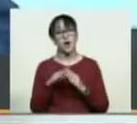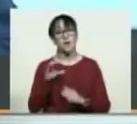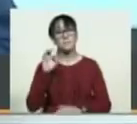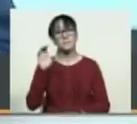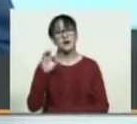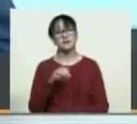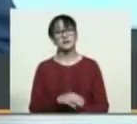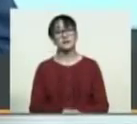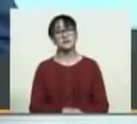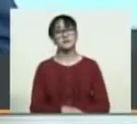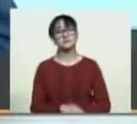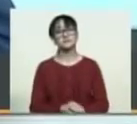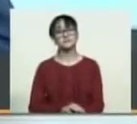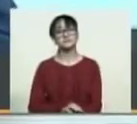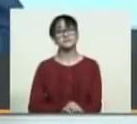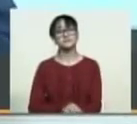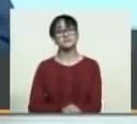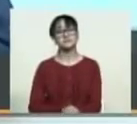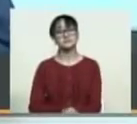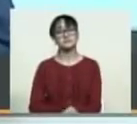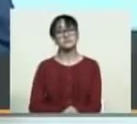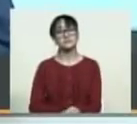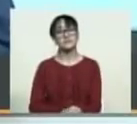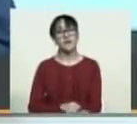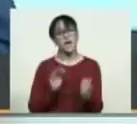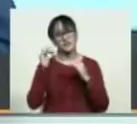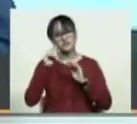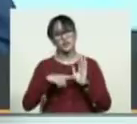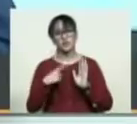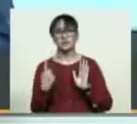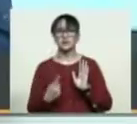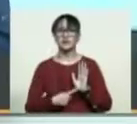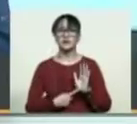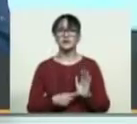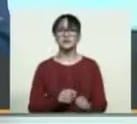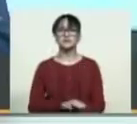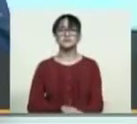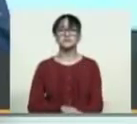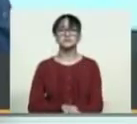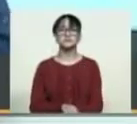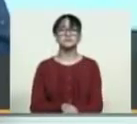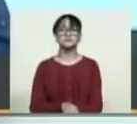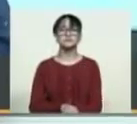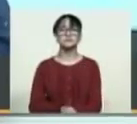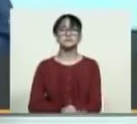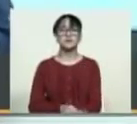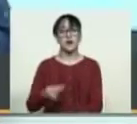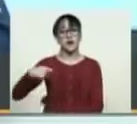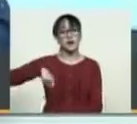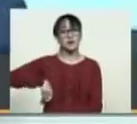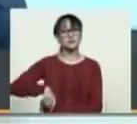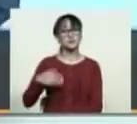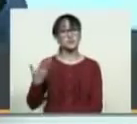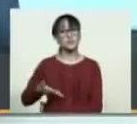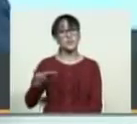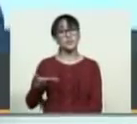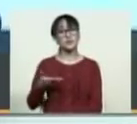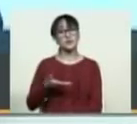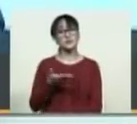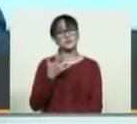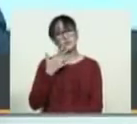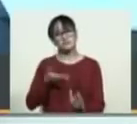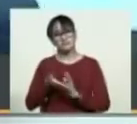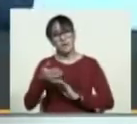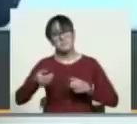misión de Misiones, de verdad, porque es la atención integral al ingreso, muy importante el ingreso, porque si tú sales a